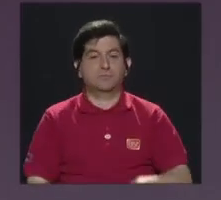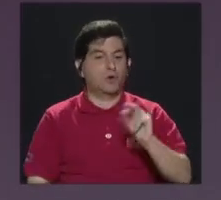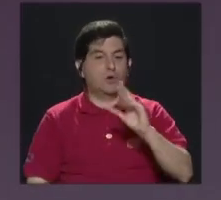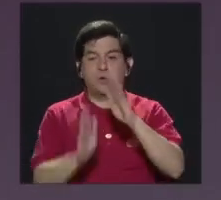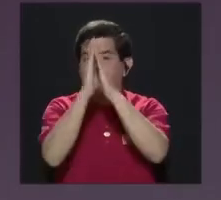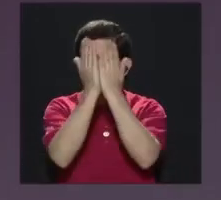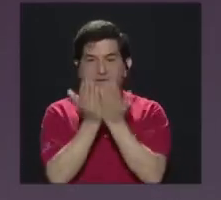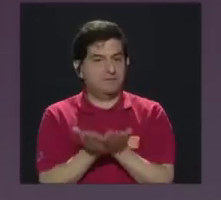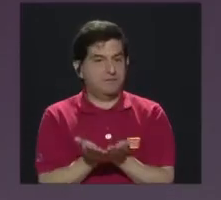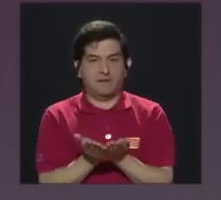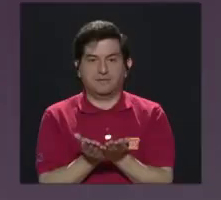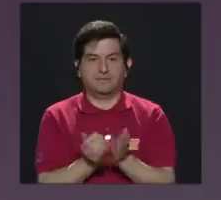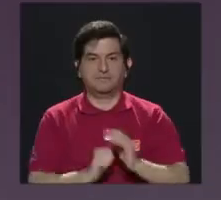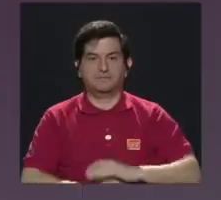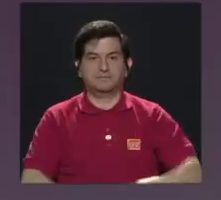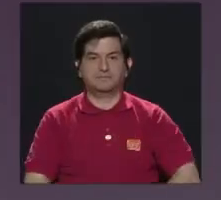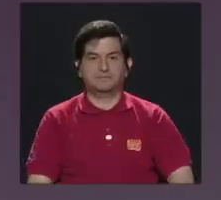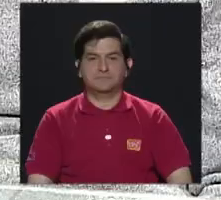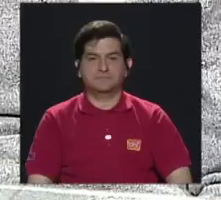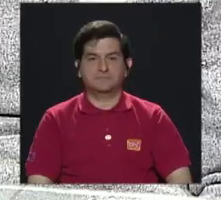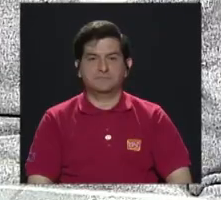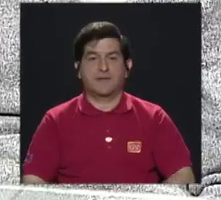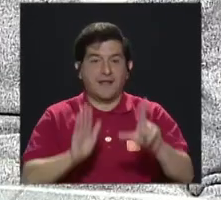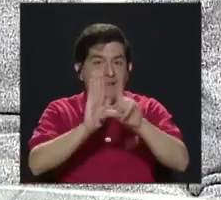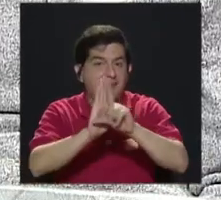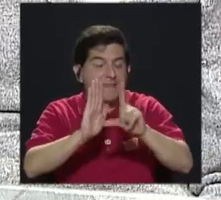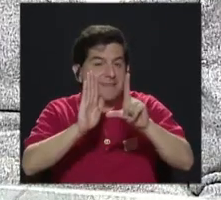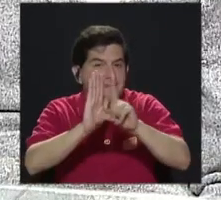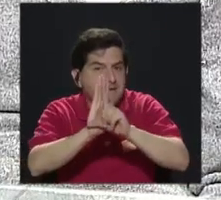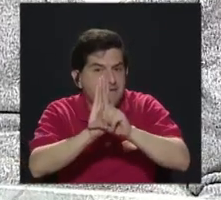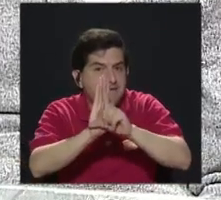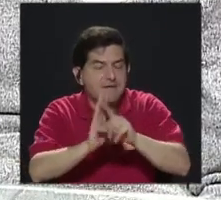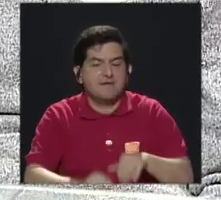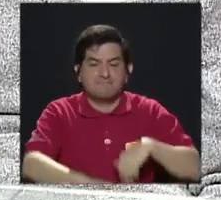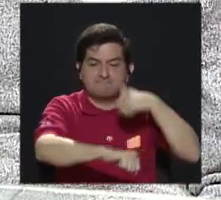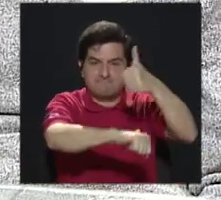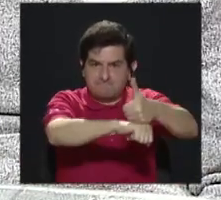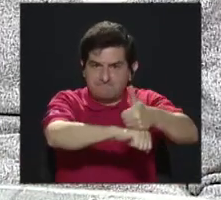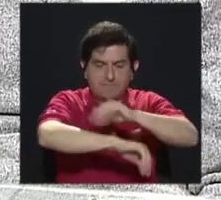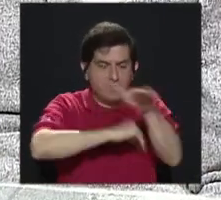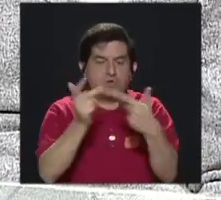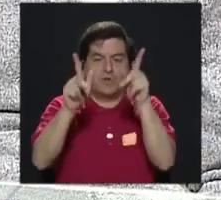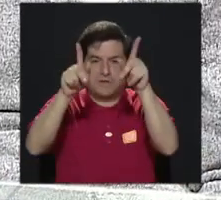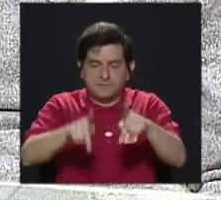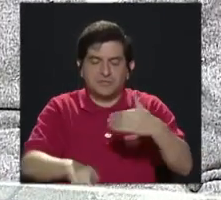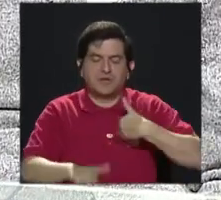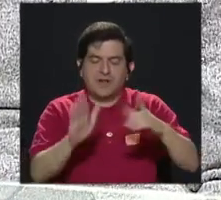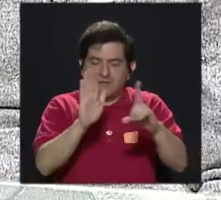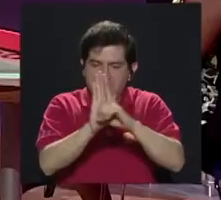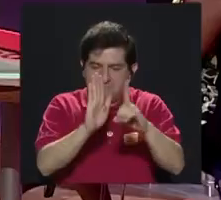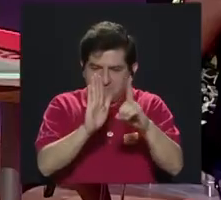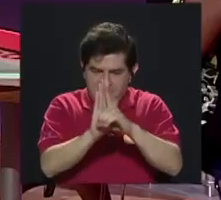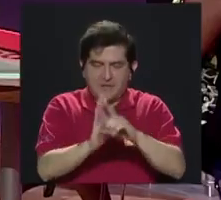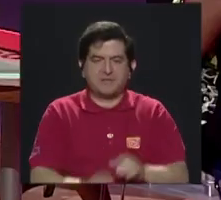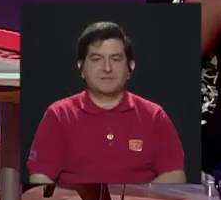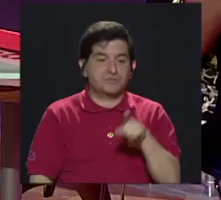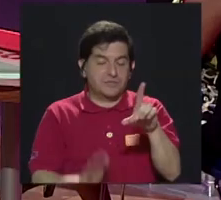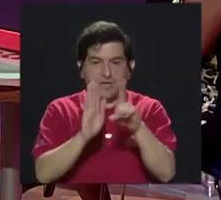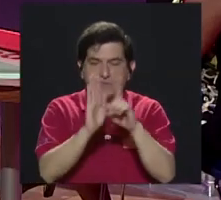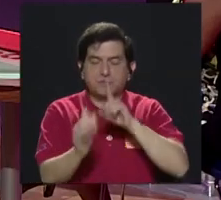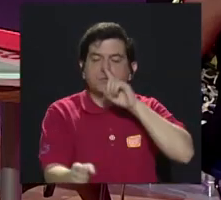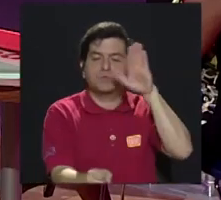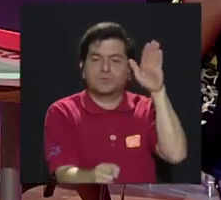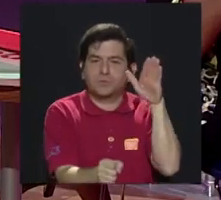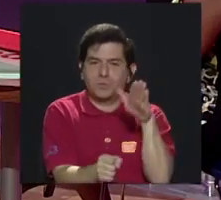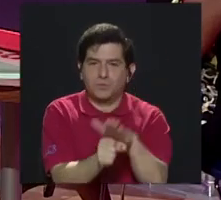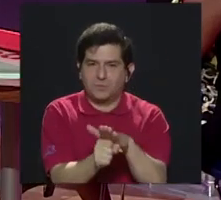Biblia. Entonces, pues las leyes establecen que todas las personas tenemos derechos, y esos derechos pues deben